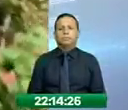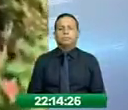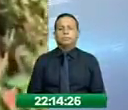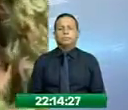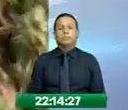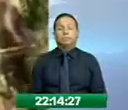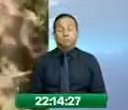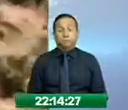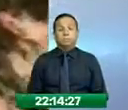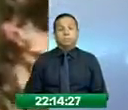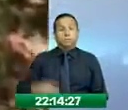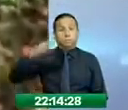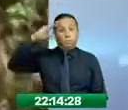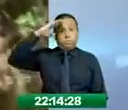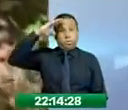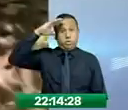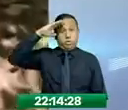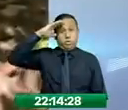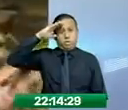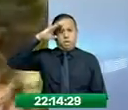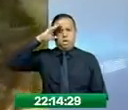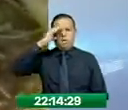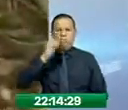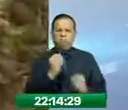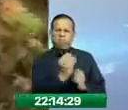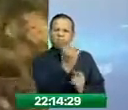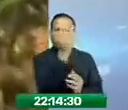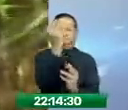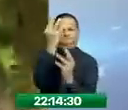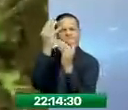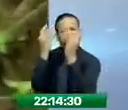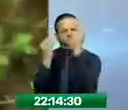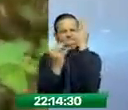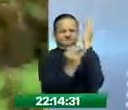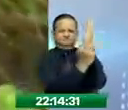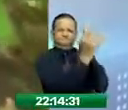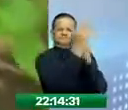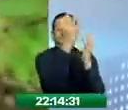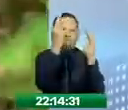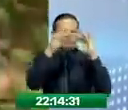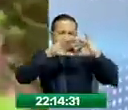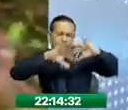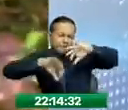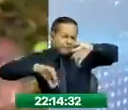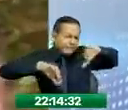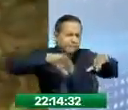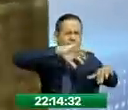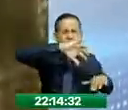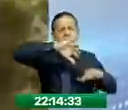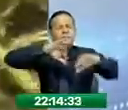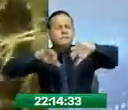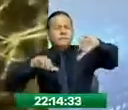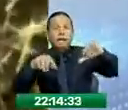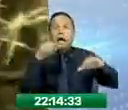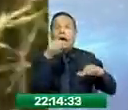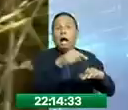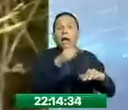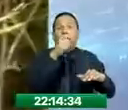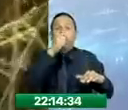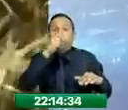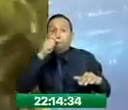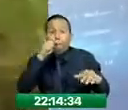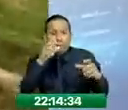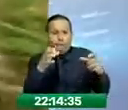los agentes debieron ingresar en medio de la maleza para dar con la ubicación de los bloques de la sustancia que ya se encontraban en